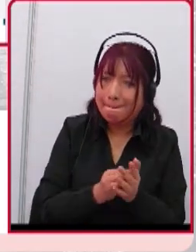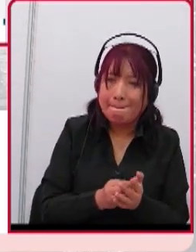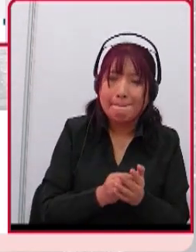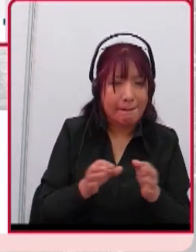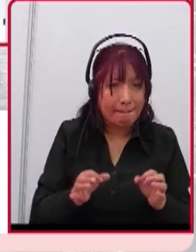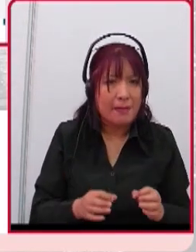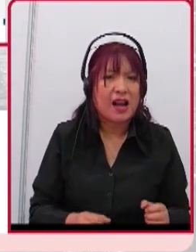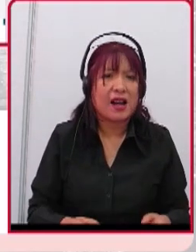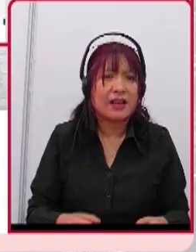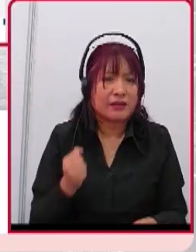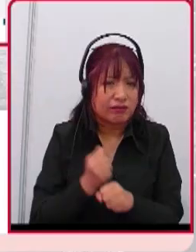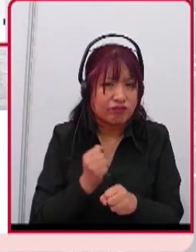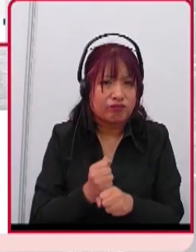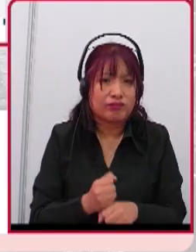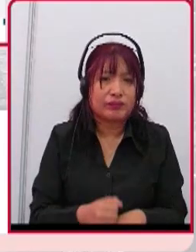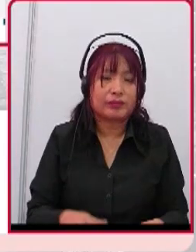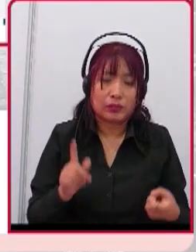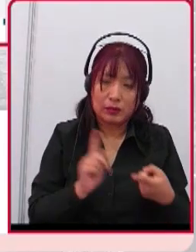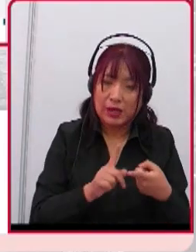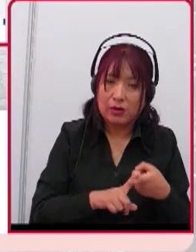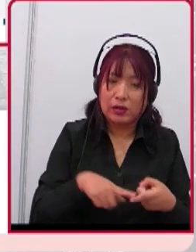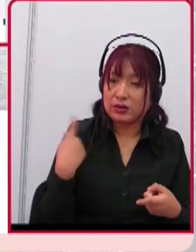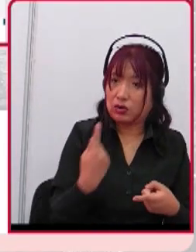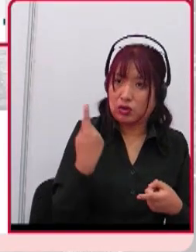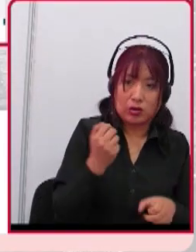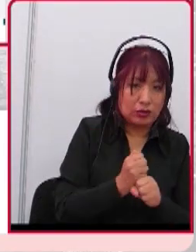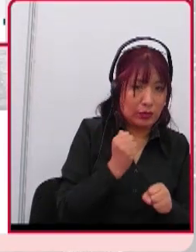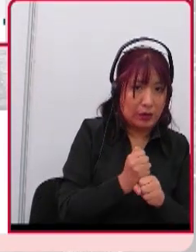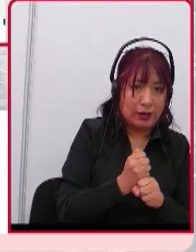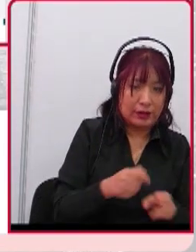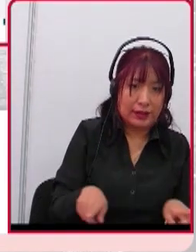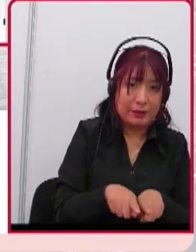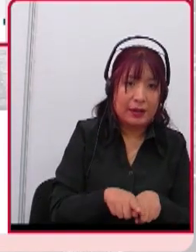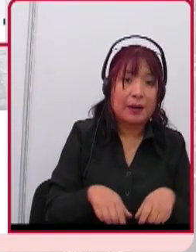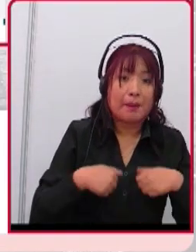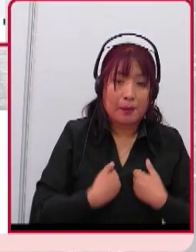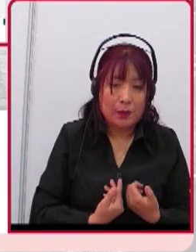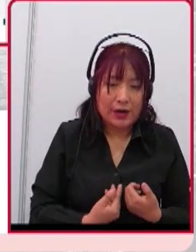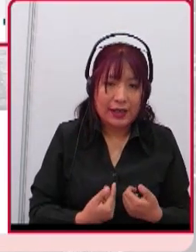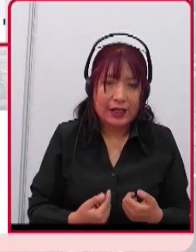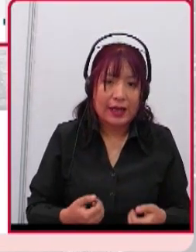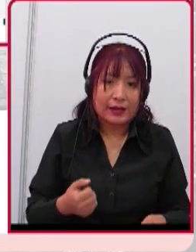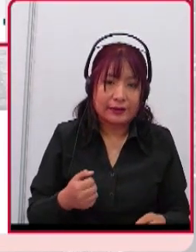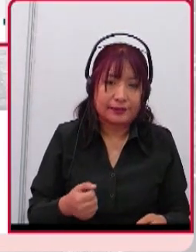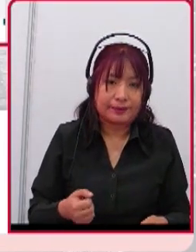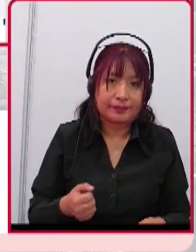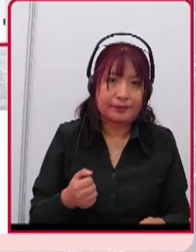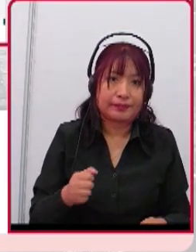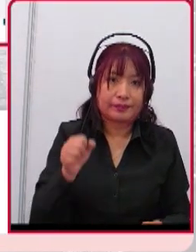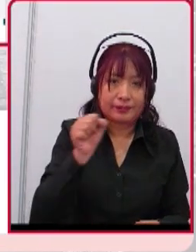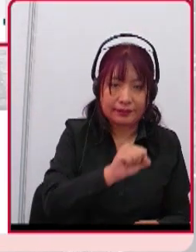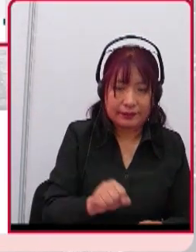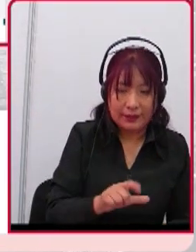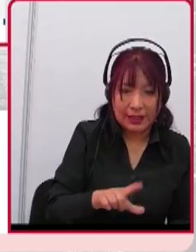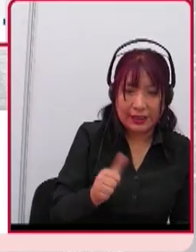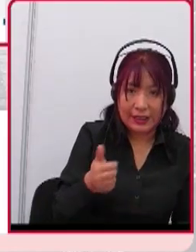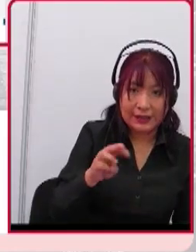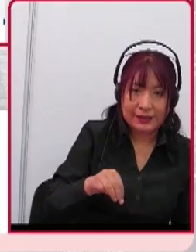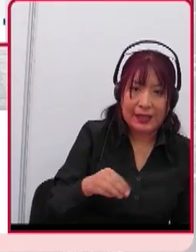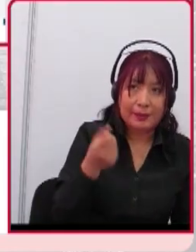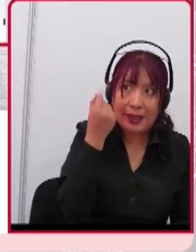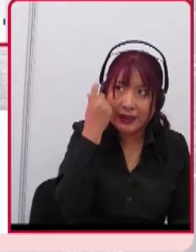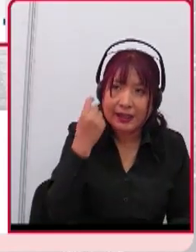directamente de tener un control automático, de que se pueda ubicar directamente con la metodología SLAM y